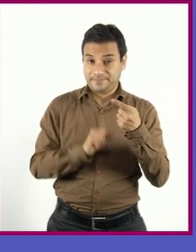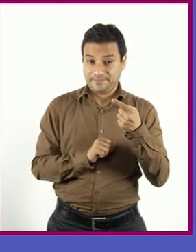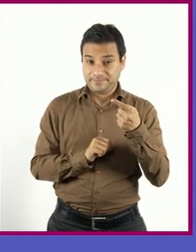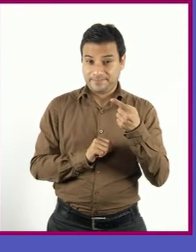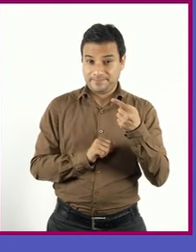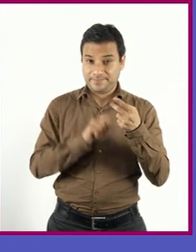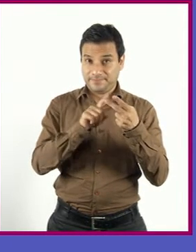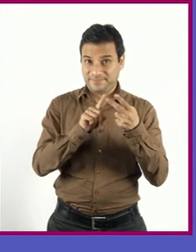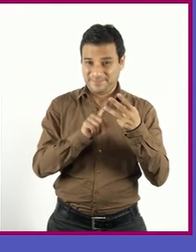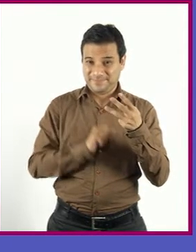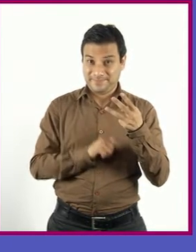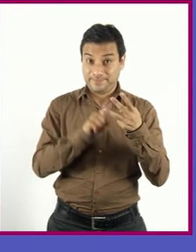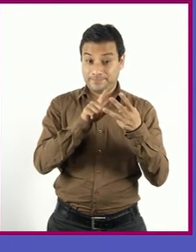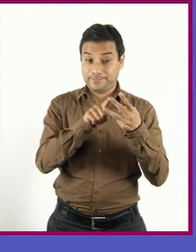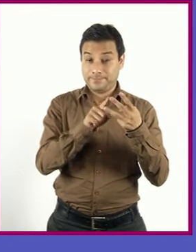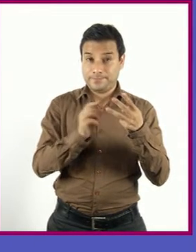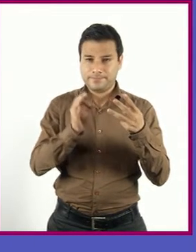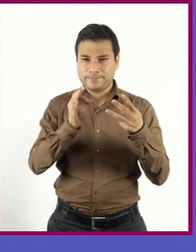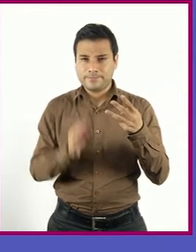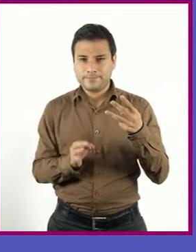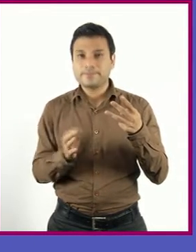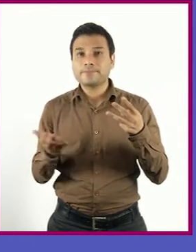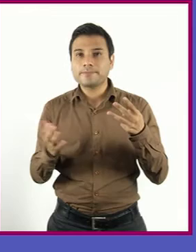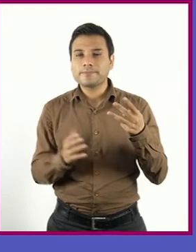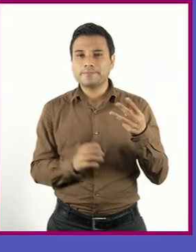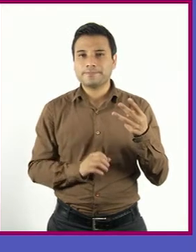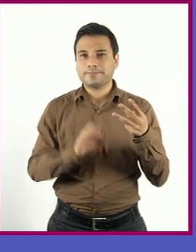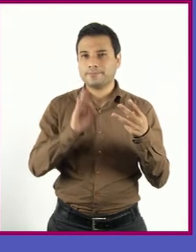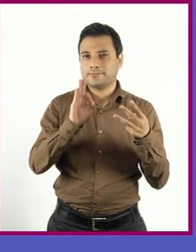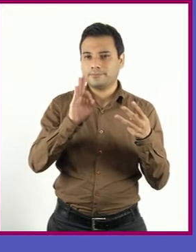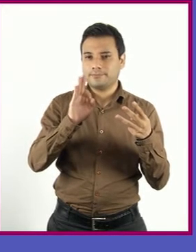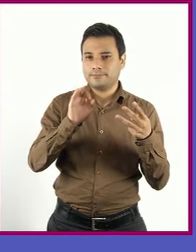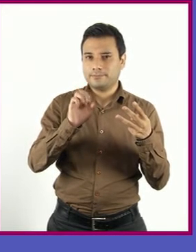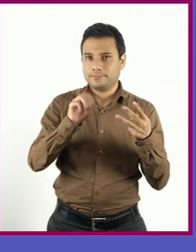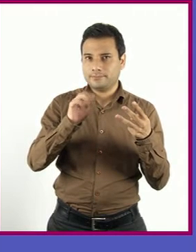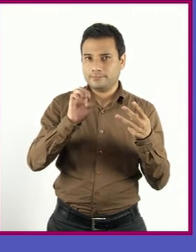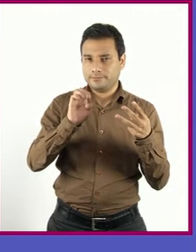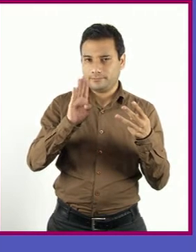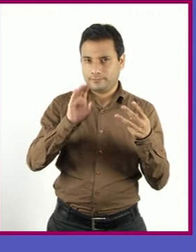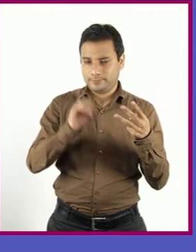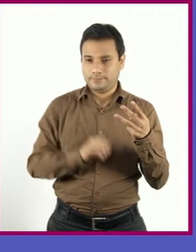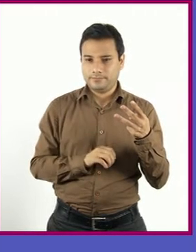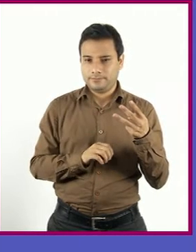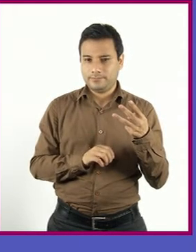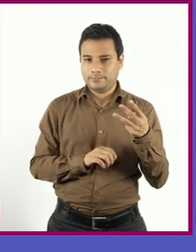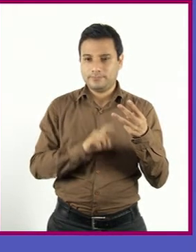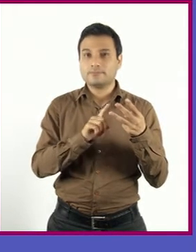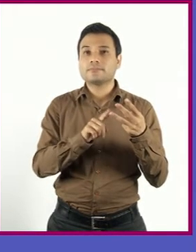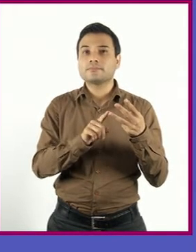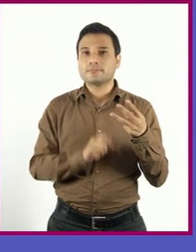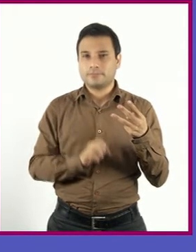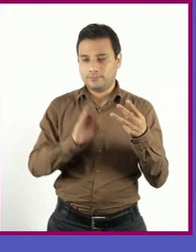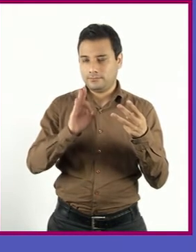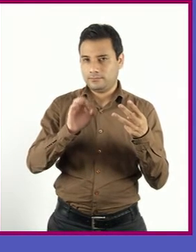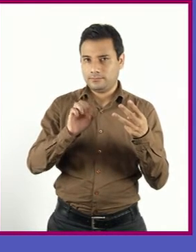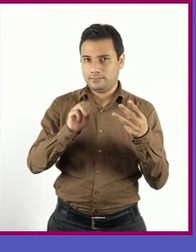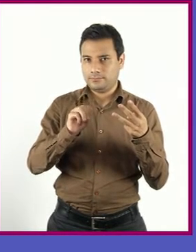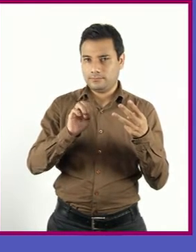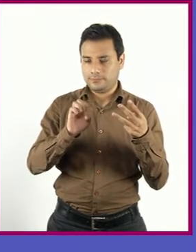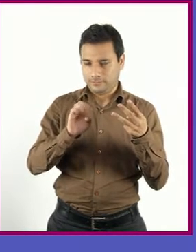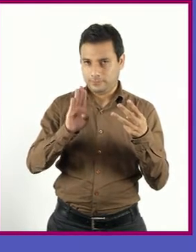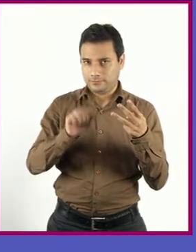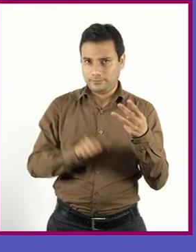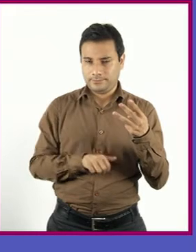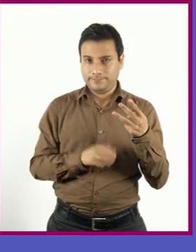Boliche, las siglas que conforman sus acrónimos son FEMEBO, y en la de bádminton, FEMEBA. De